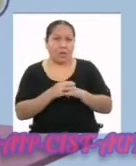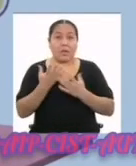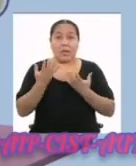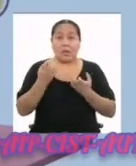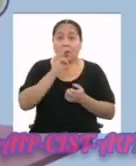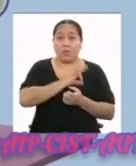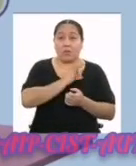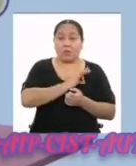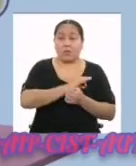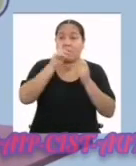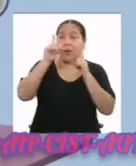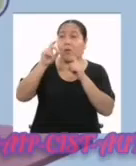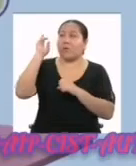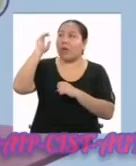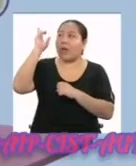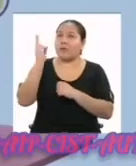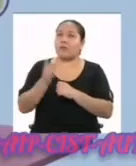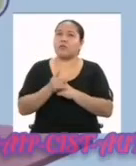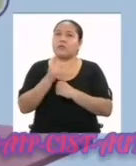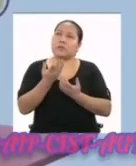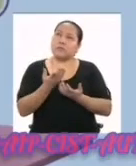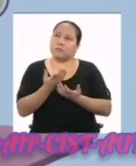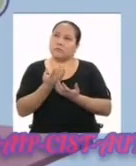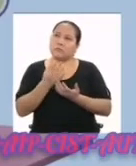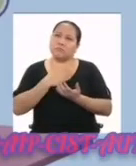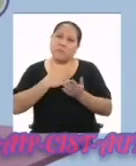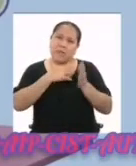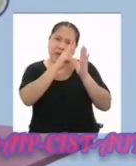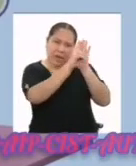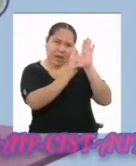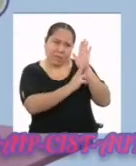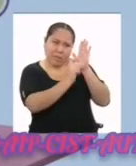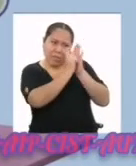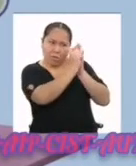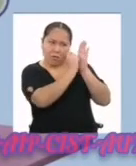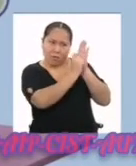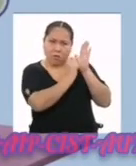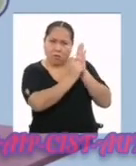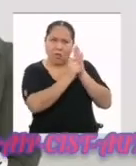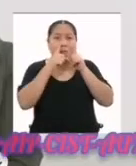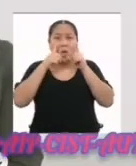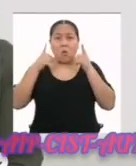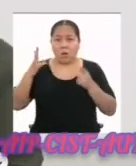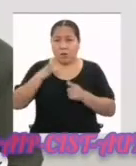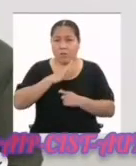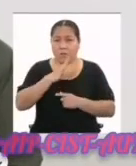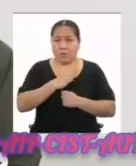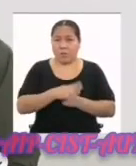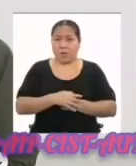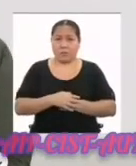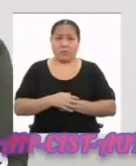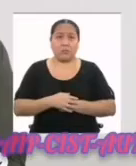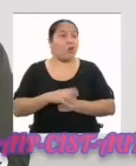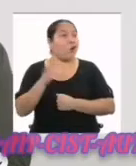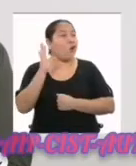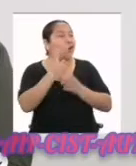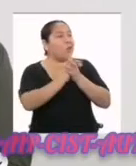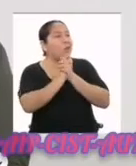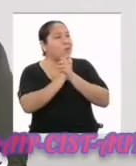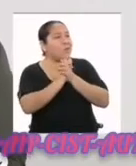aprovechar para preguntarle a la profesora si necesariamente mi reglamento debo escribirlo con lenguaje formal. Hola, amiga de